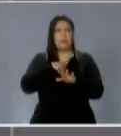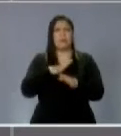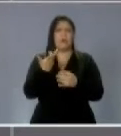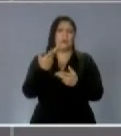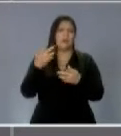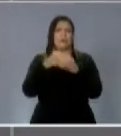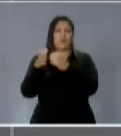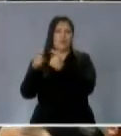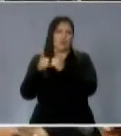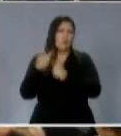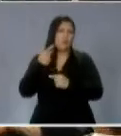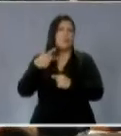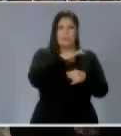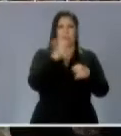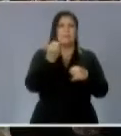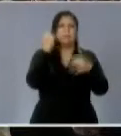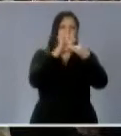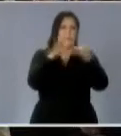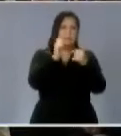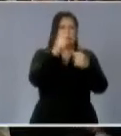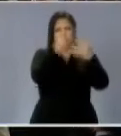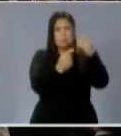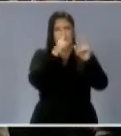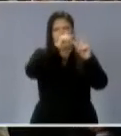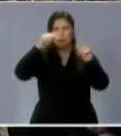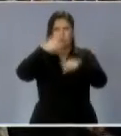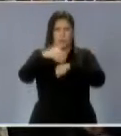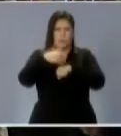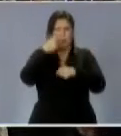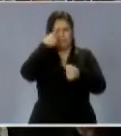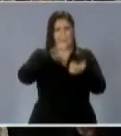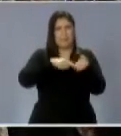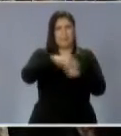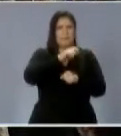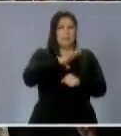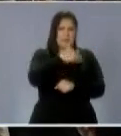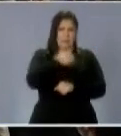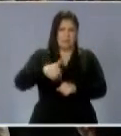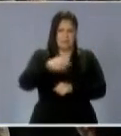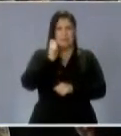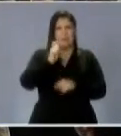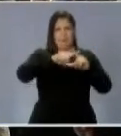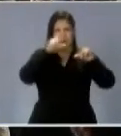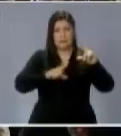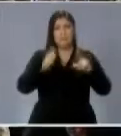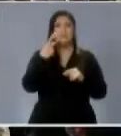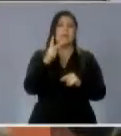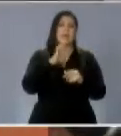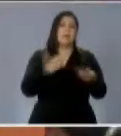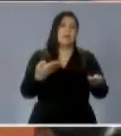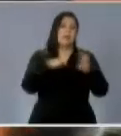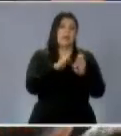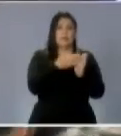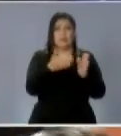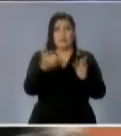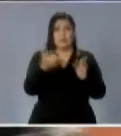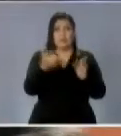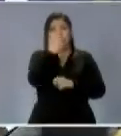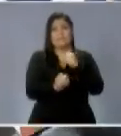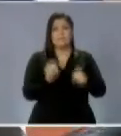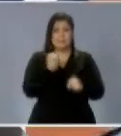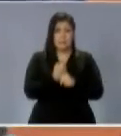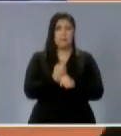de capacidad portuaria comparada con lo que había en 2012, una renovada red carretera, proyectos ferroviarios de gran escala,